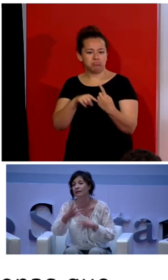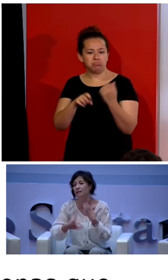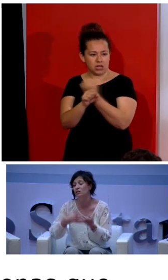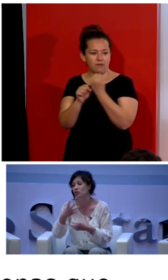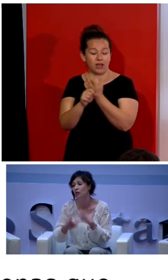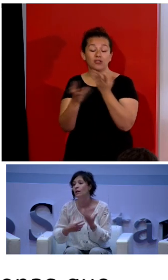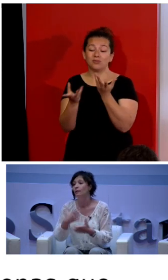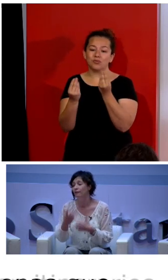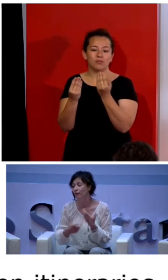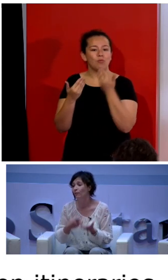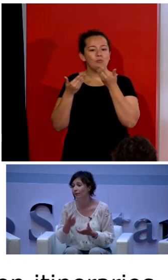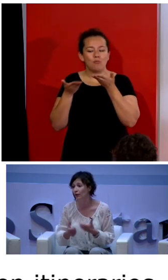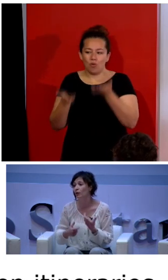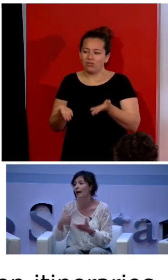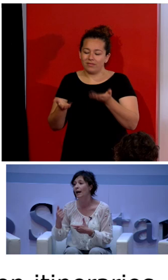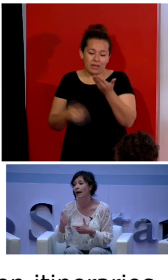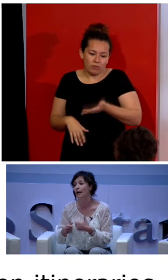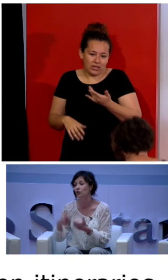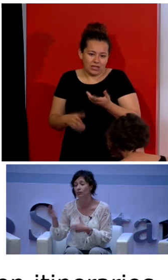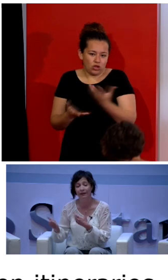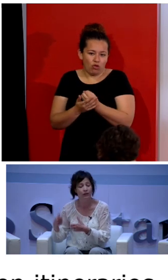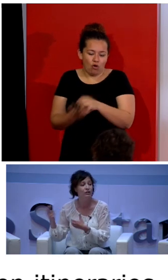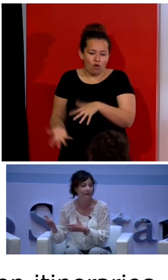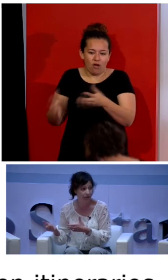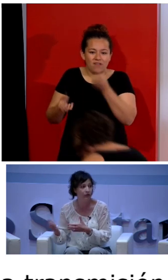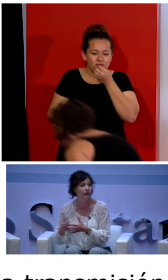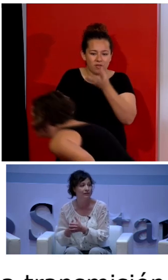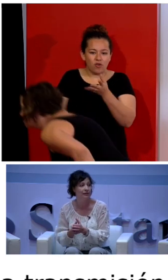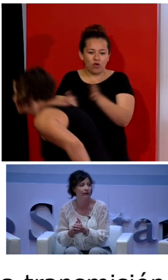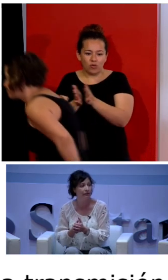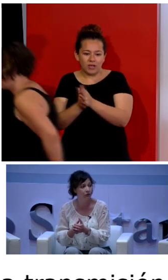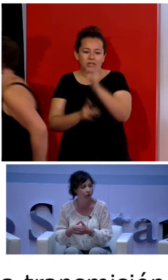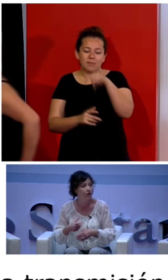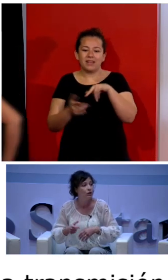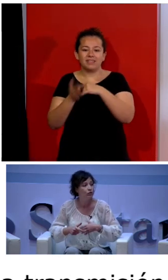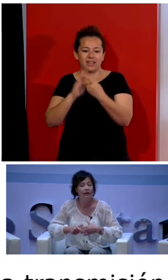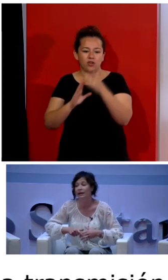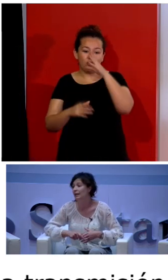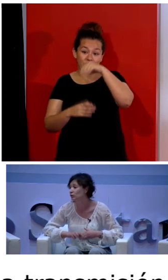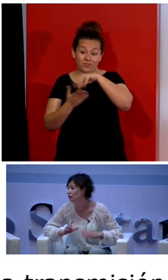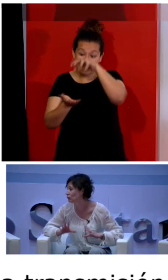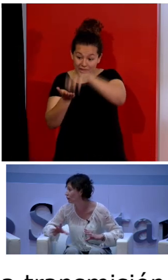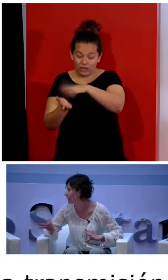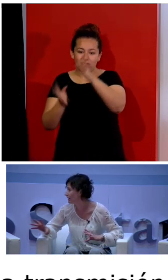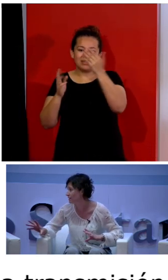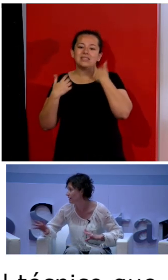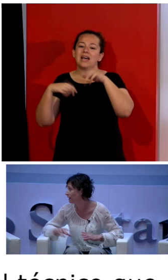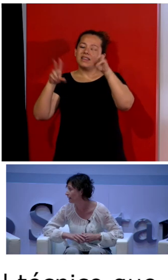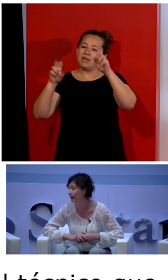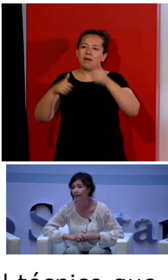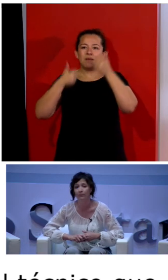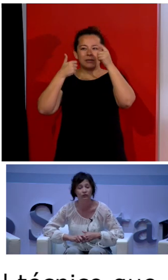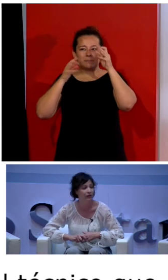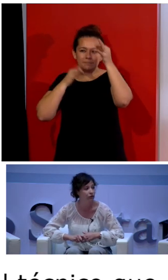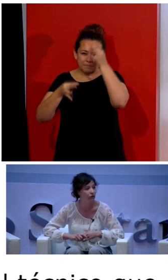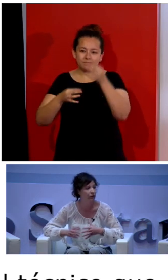toda la transmisión de información a los compañeros y al técnico que iba a estar en el centro sobre ya las cuestiones concretas de